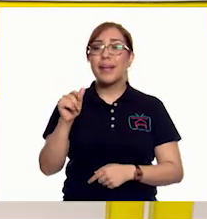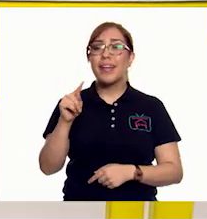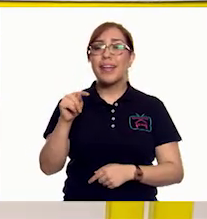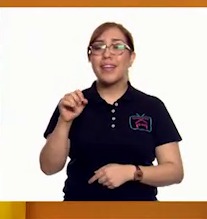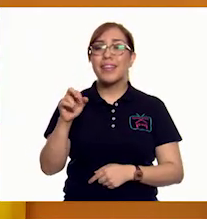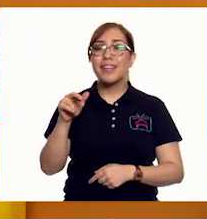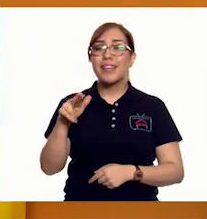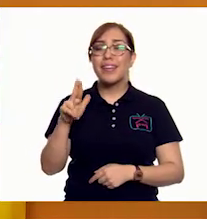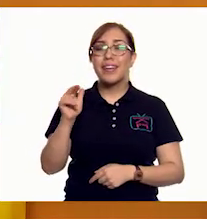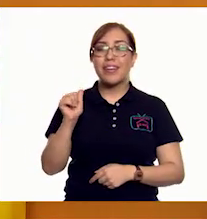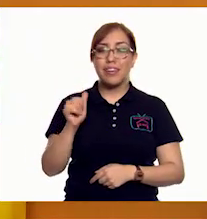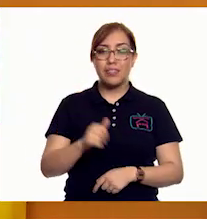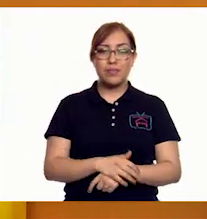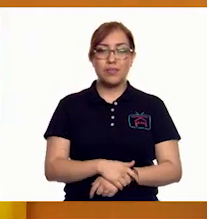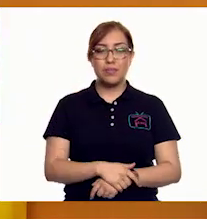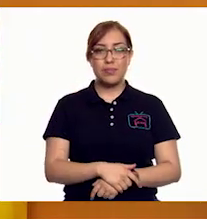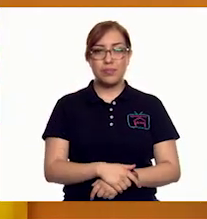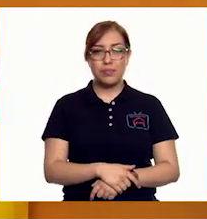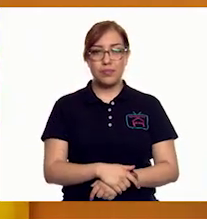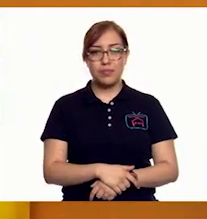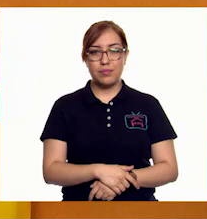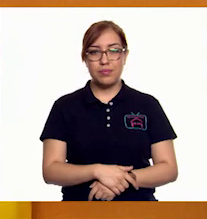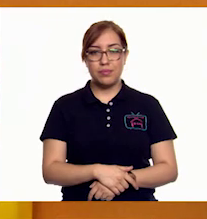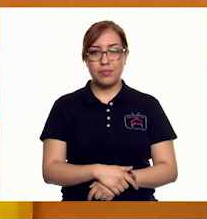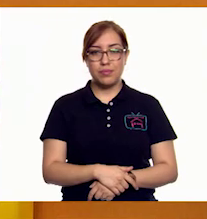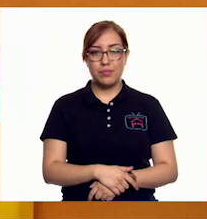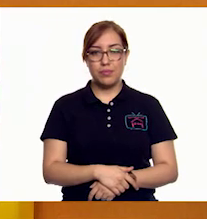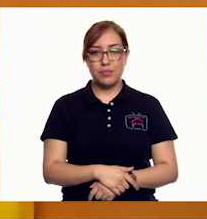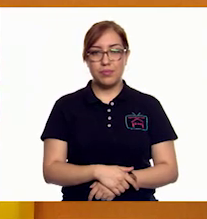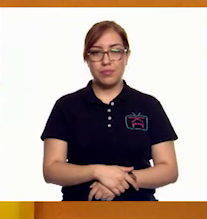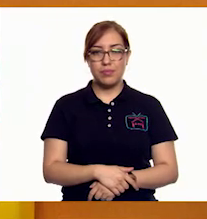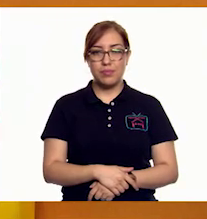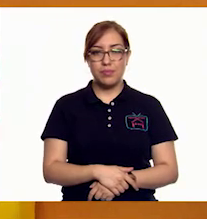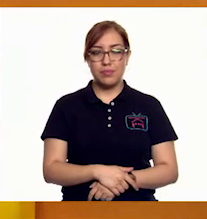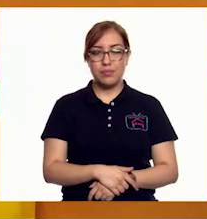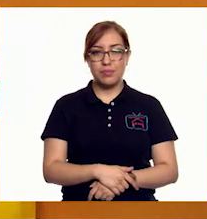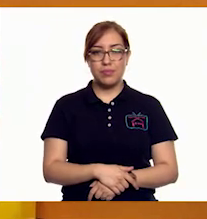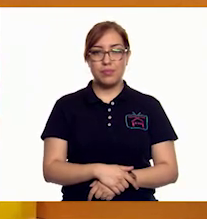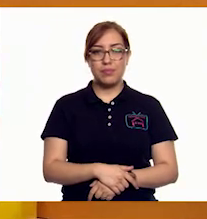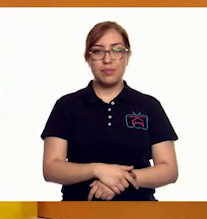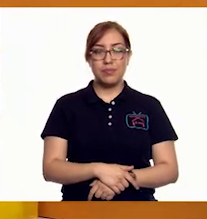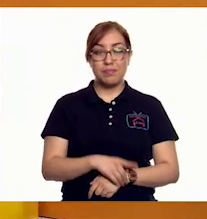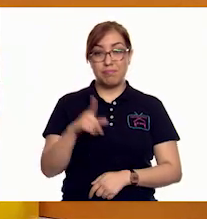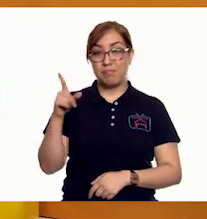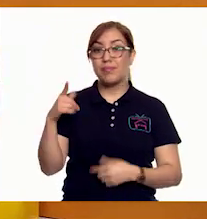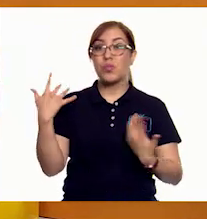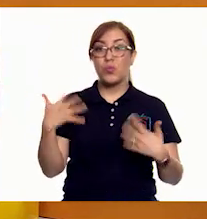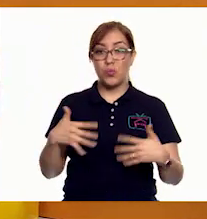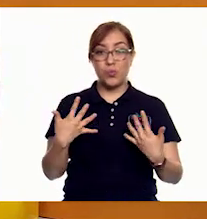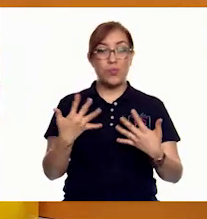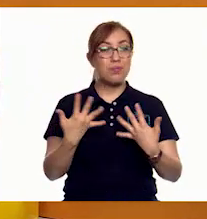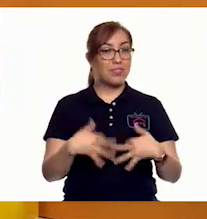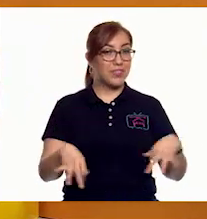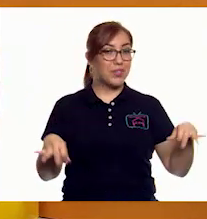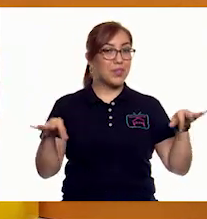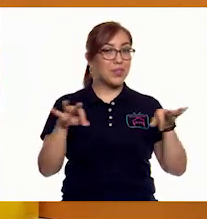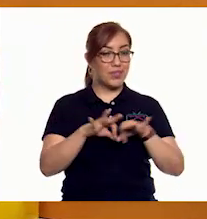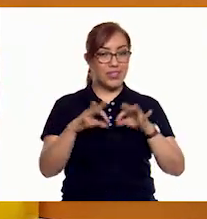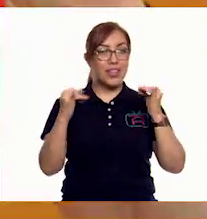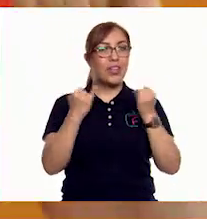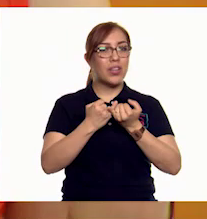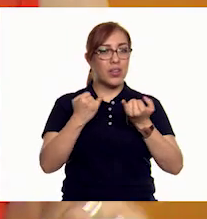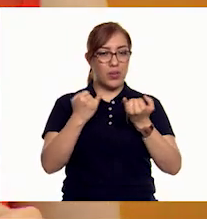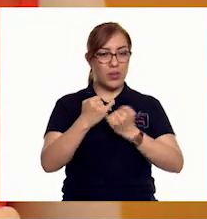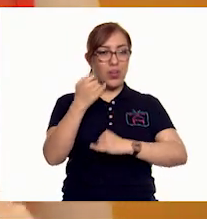Muy bien. Vamos con otra ficha y se trata de... Ah, es muy importante. También es tu